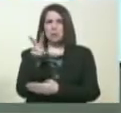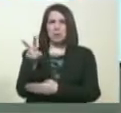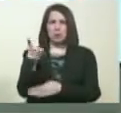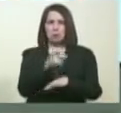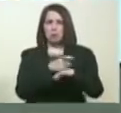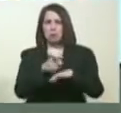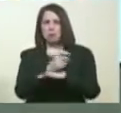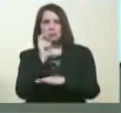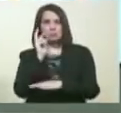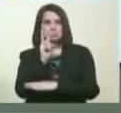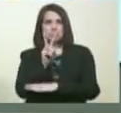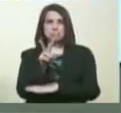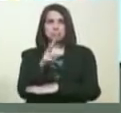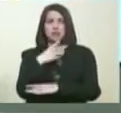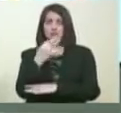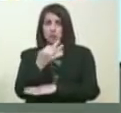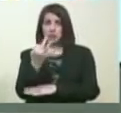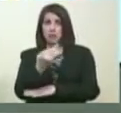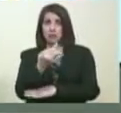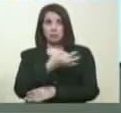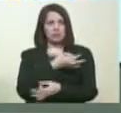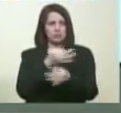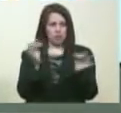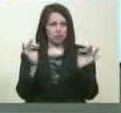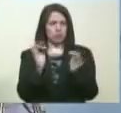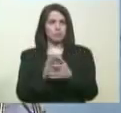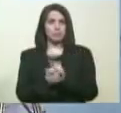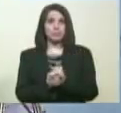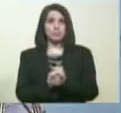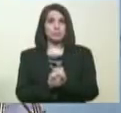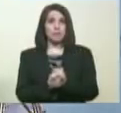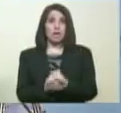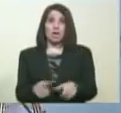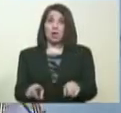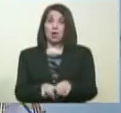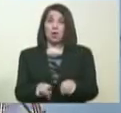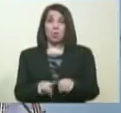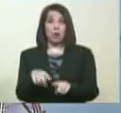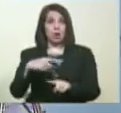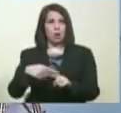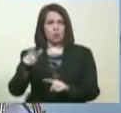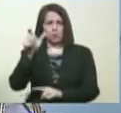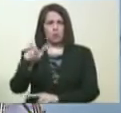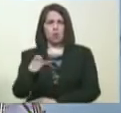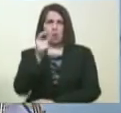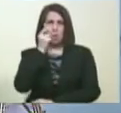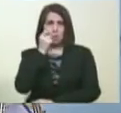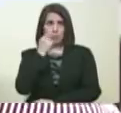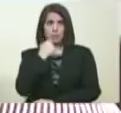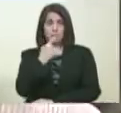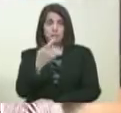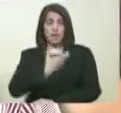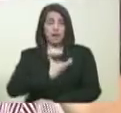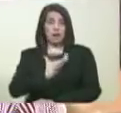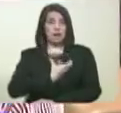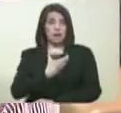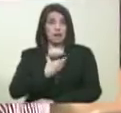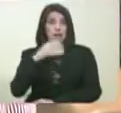¿verdad? Perfecto. Igualmente está Willy Casanova, me dicen, alcalde de